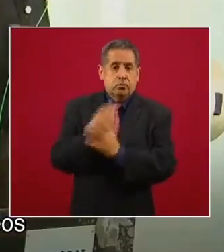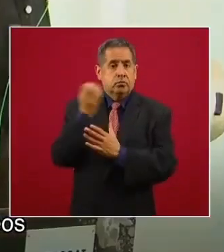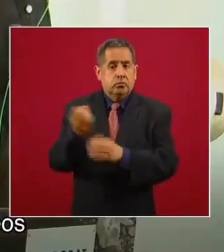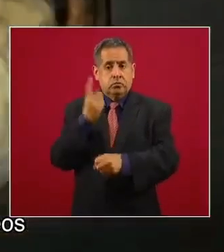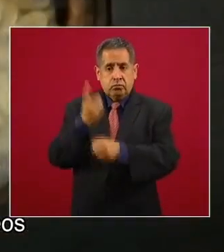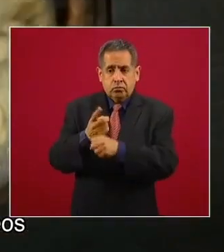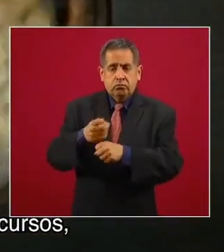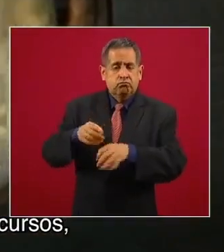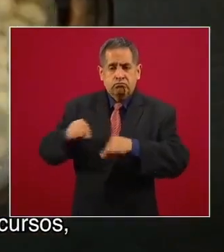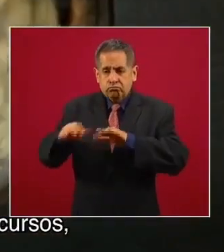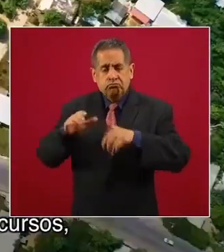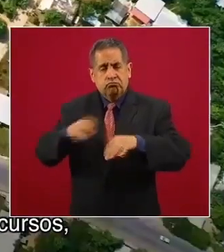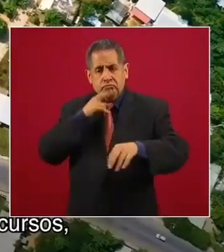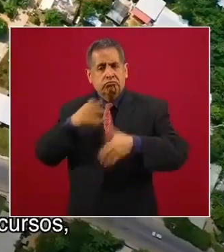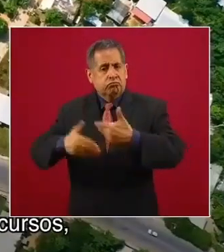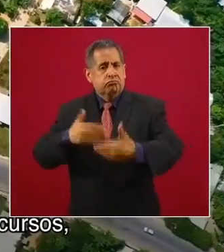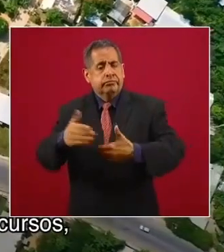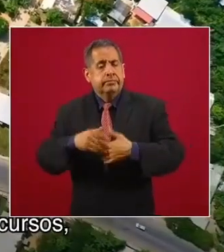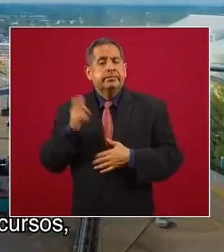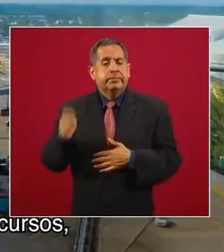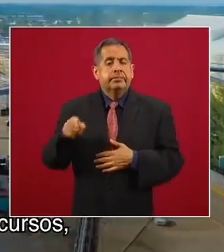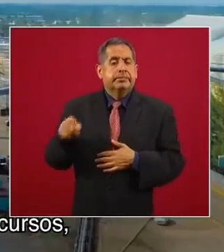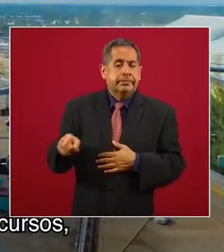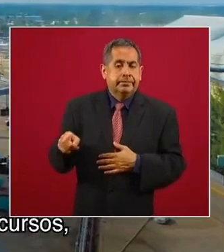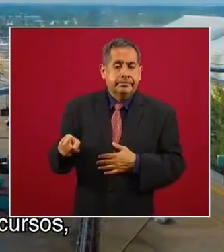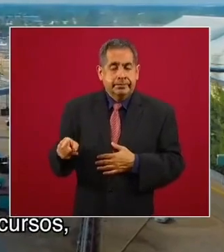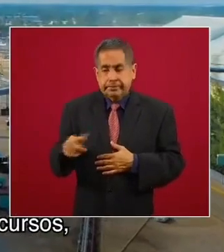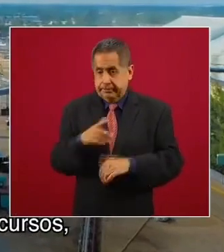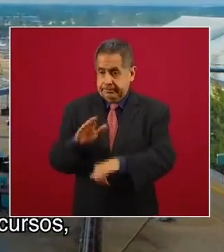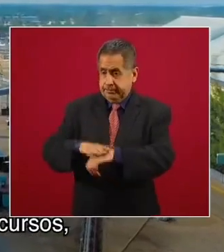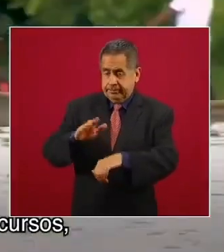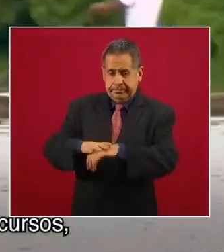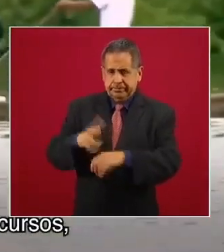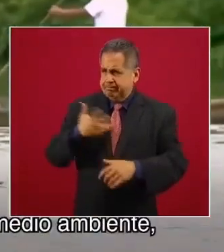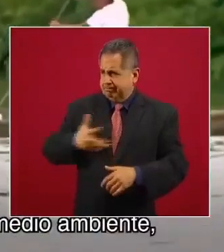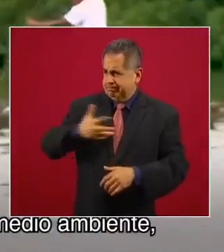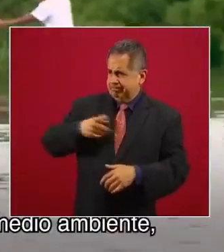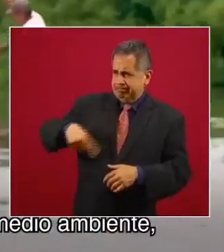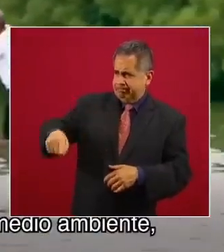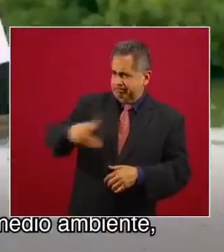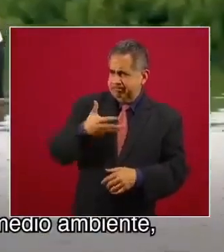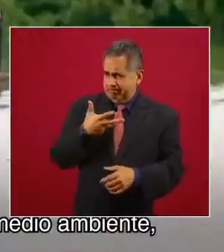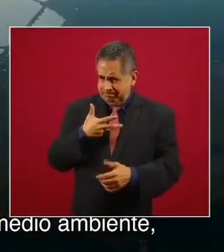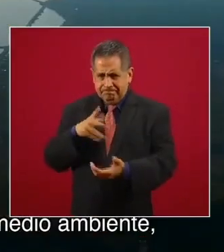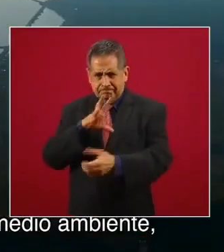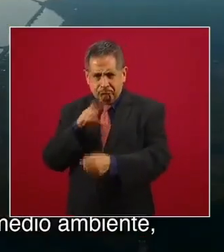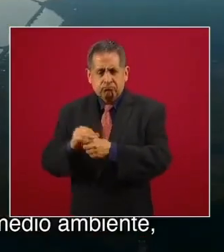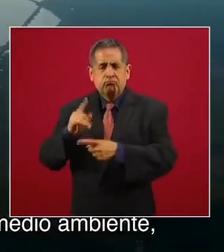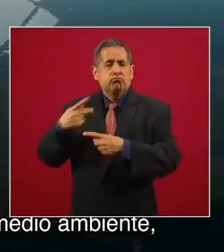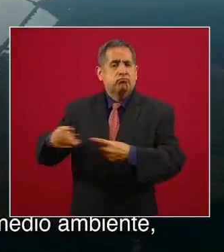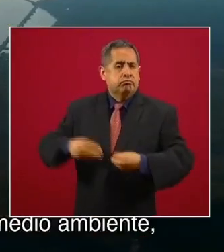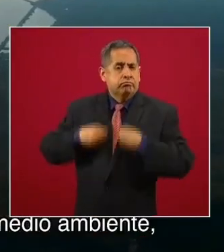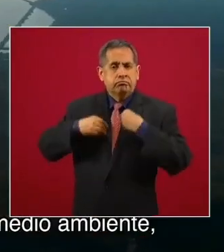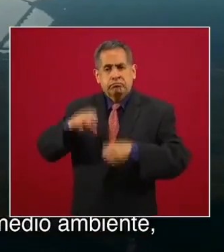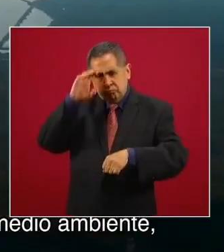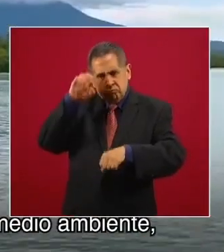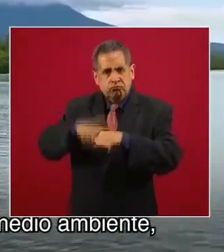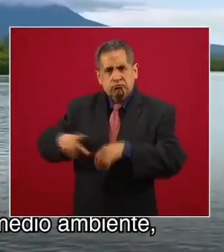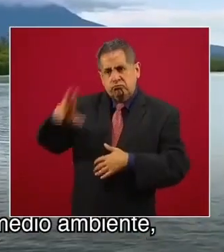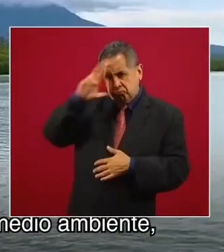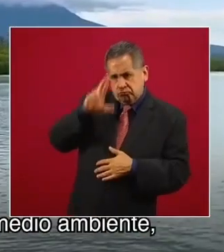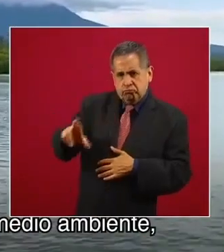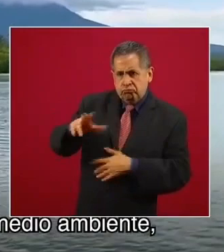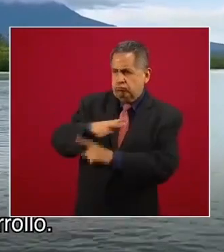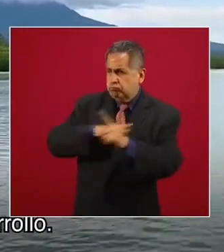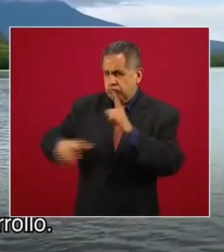mejores empleos, para una región que, desde sus fortalezas y recursos, desde el respeto a las formas de vida, a la cultura y al